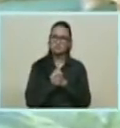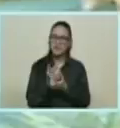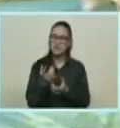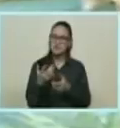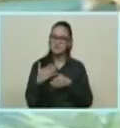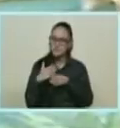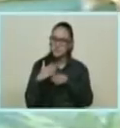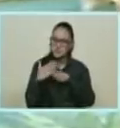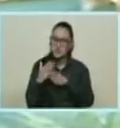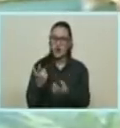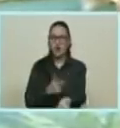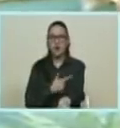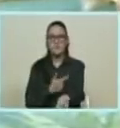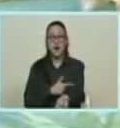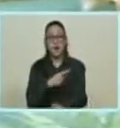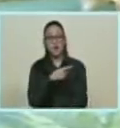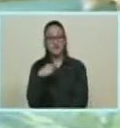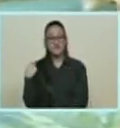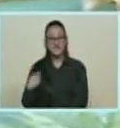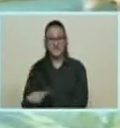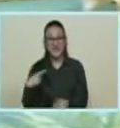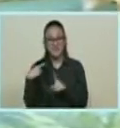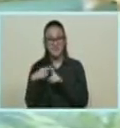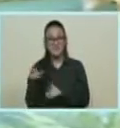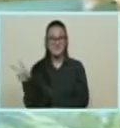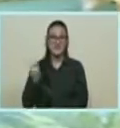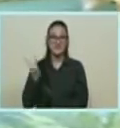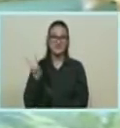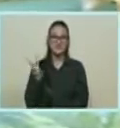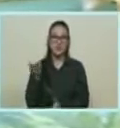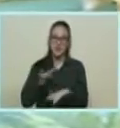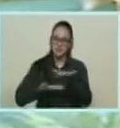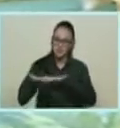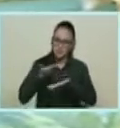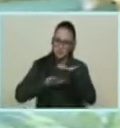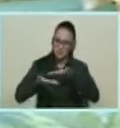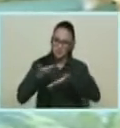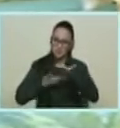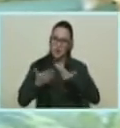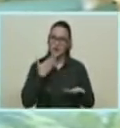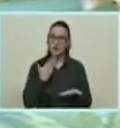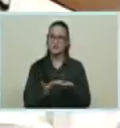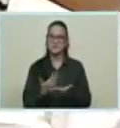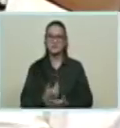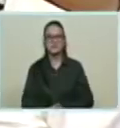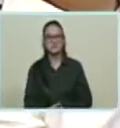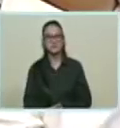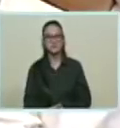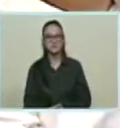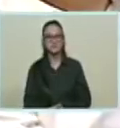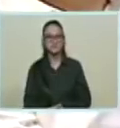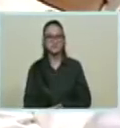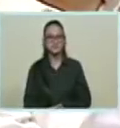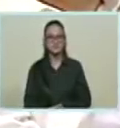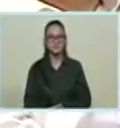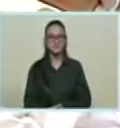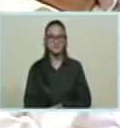hermandad entre la República Popular China y la República Bolivariana de Venezuela. ¡Que viva!